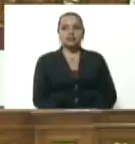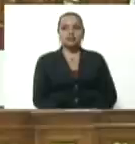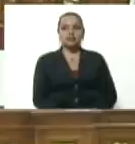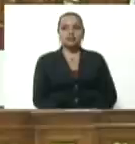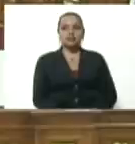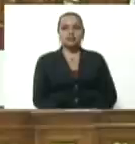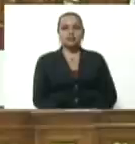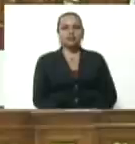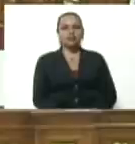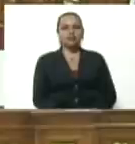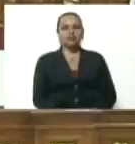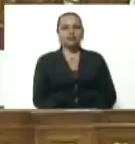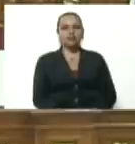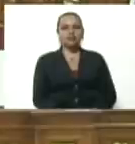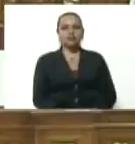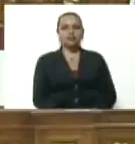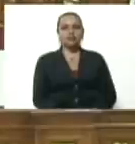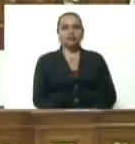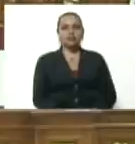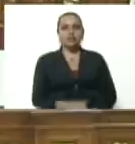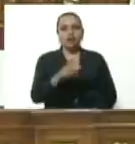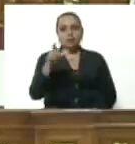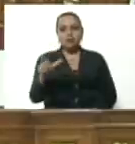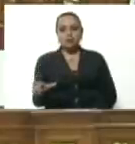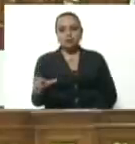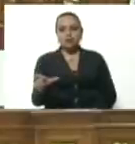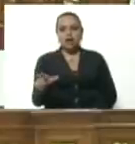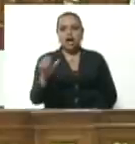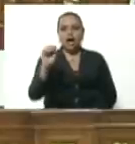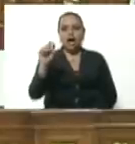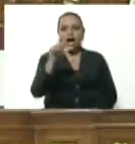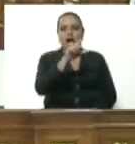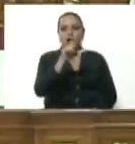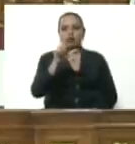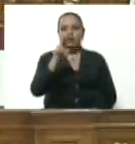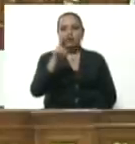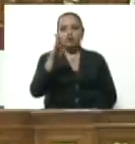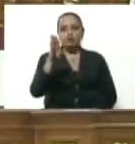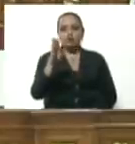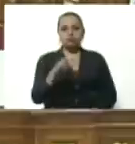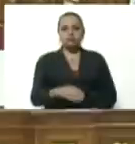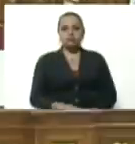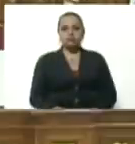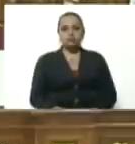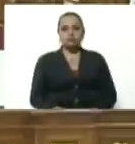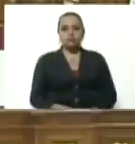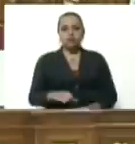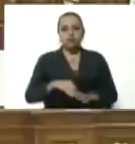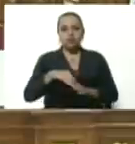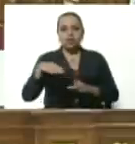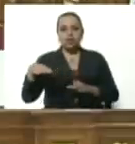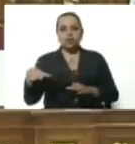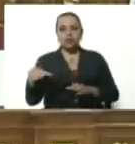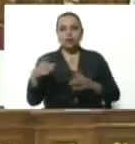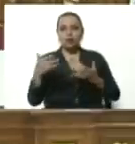de Ramos Alú sacó ahora continuidad administrativa.